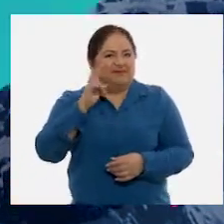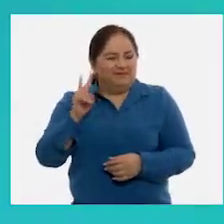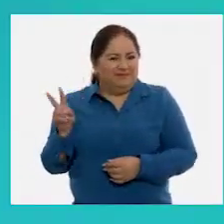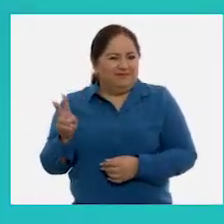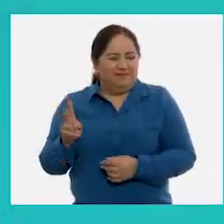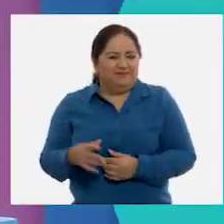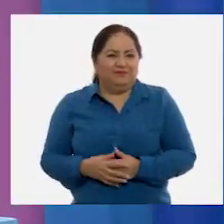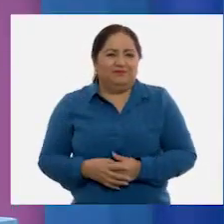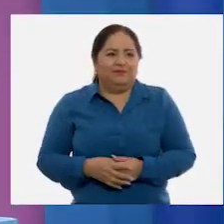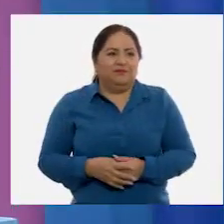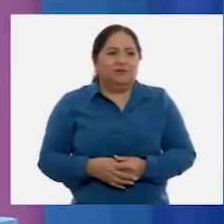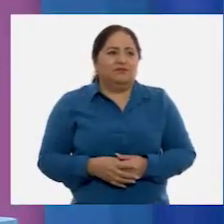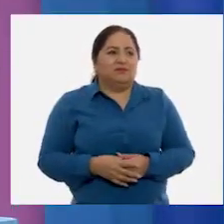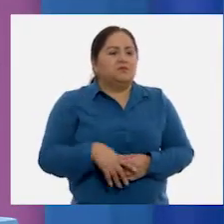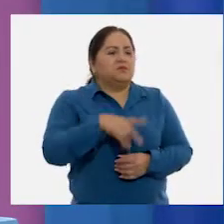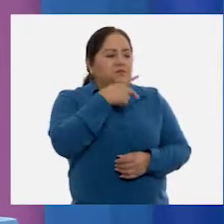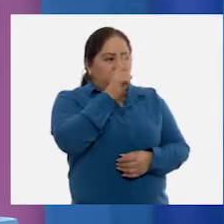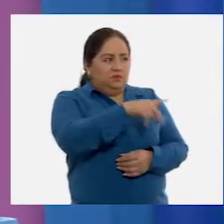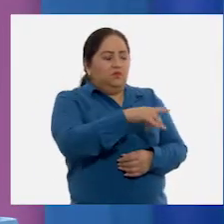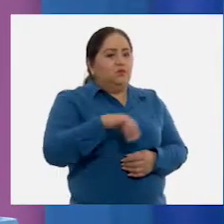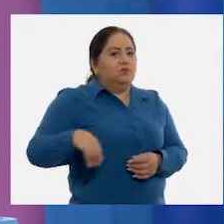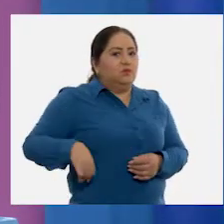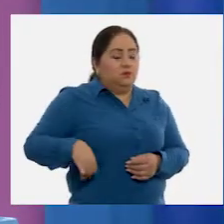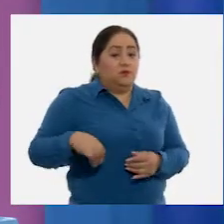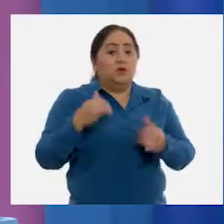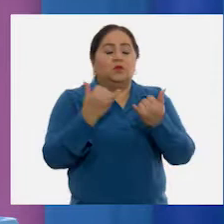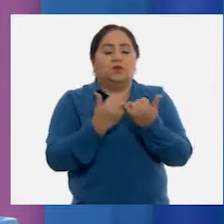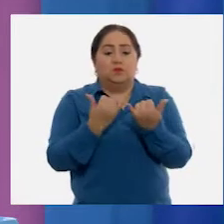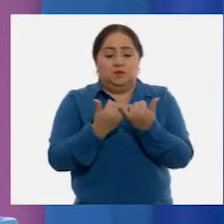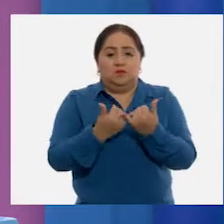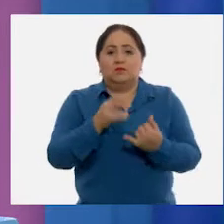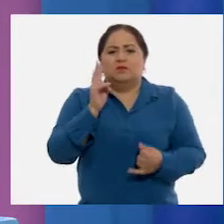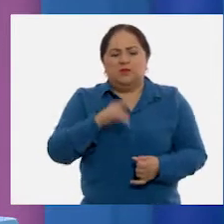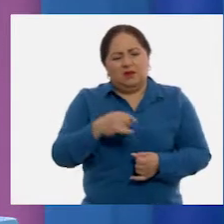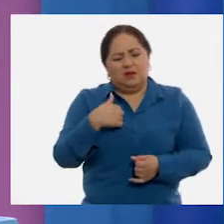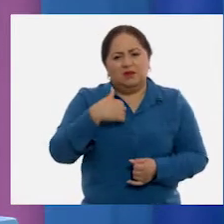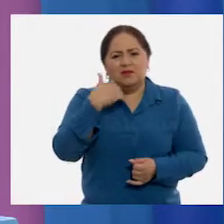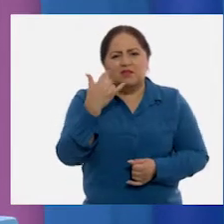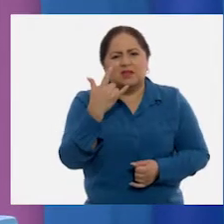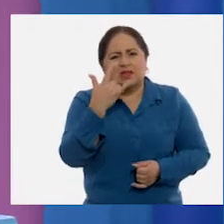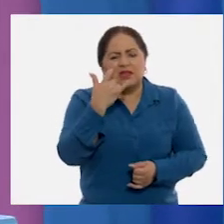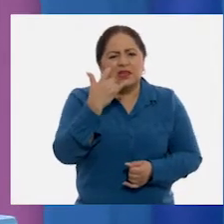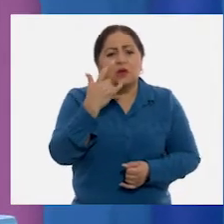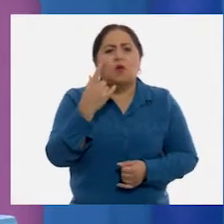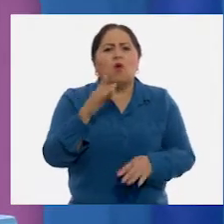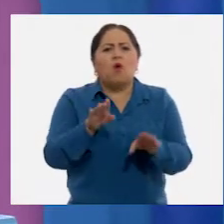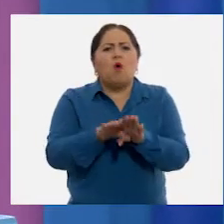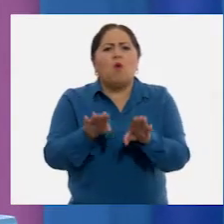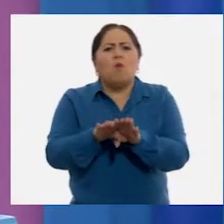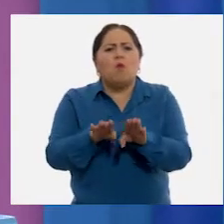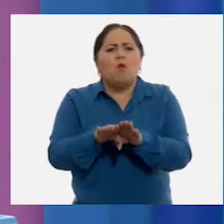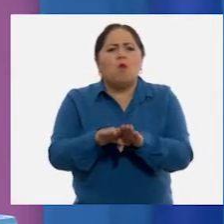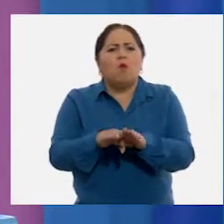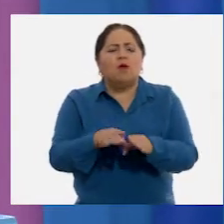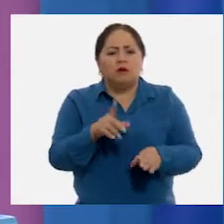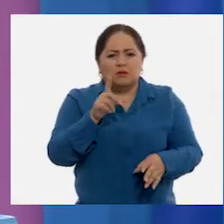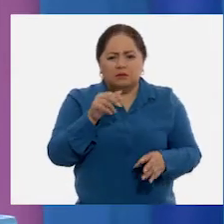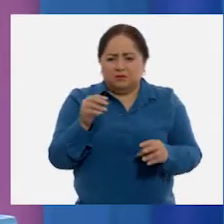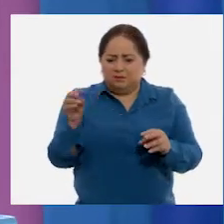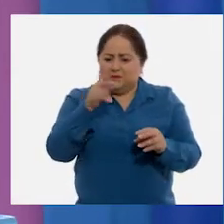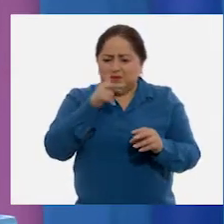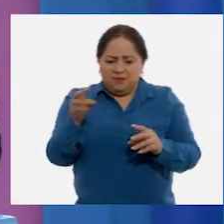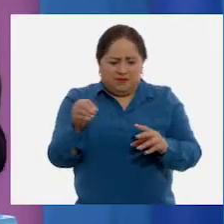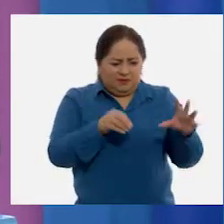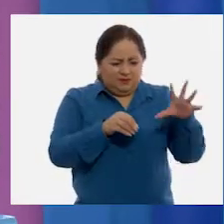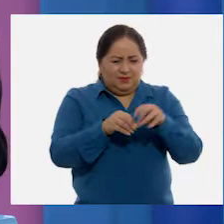María? Pues Gaby, muy interesante, y también me da mucha curiosidad cómo es que va pues mezclando